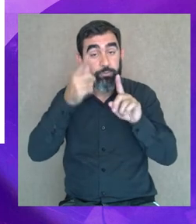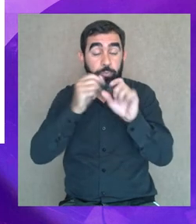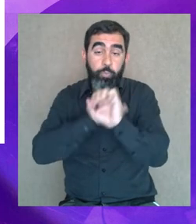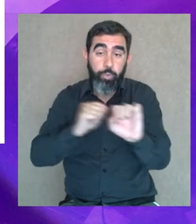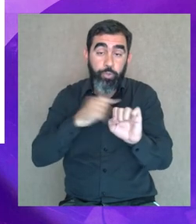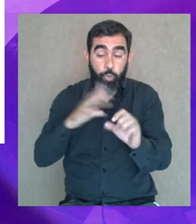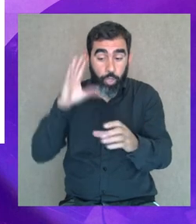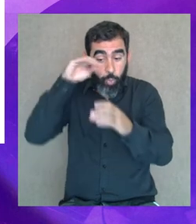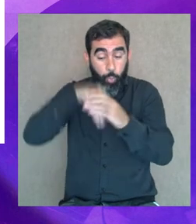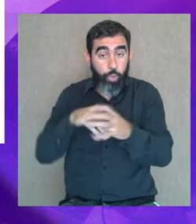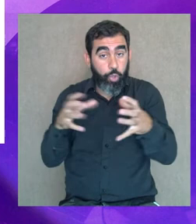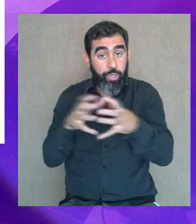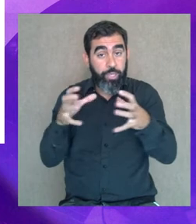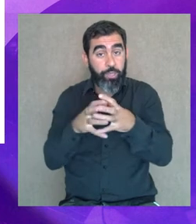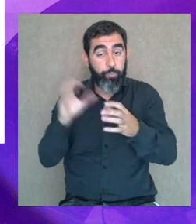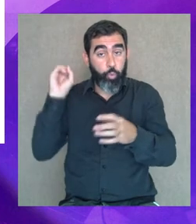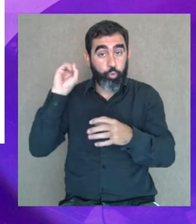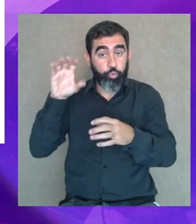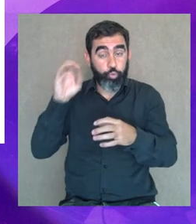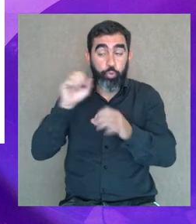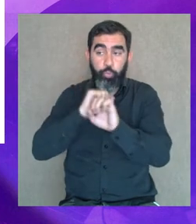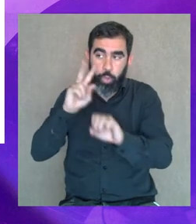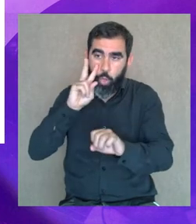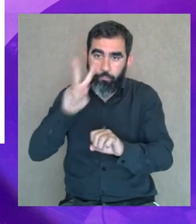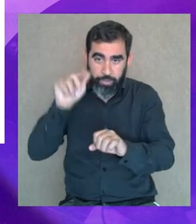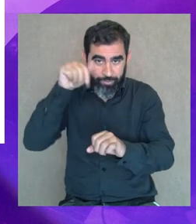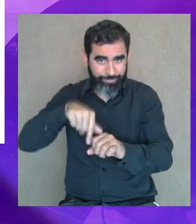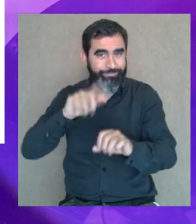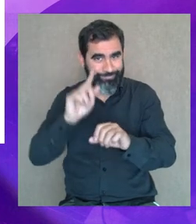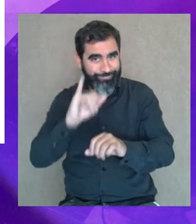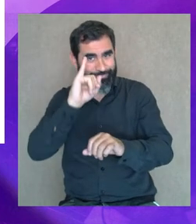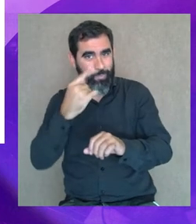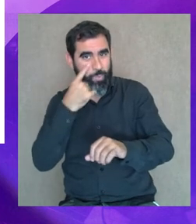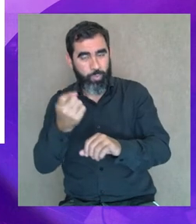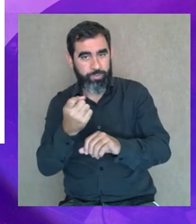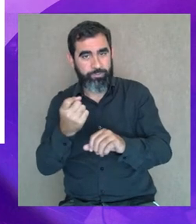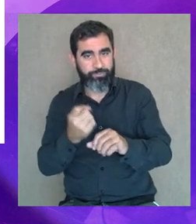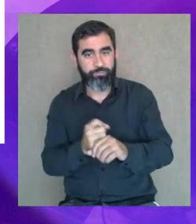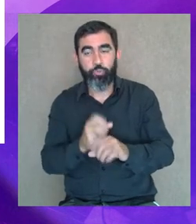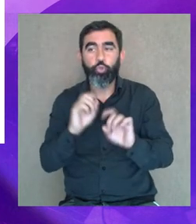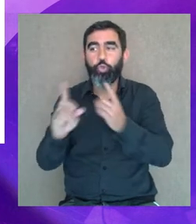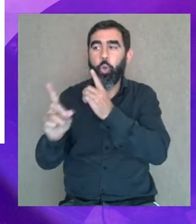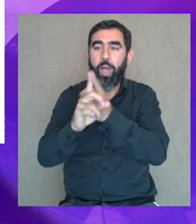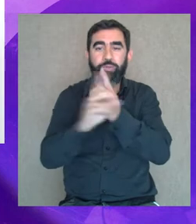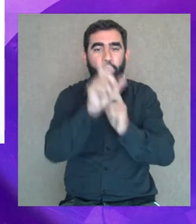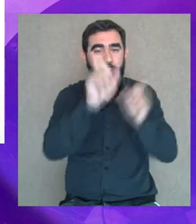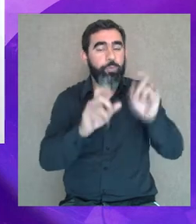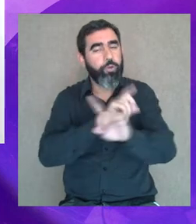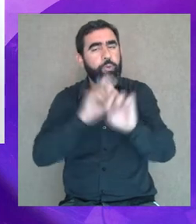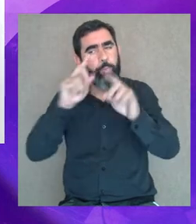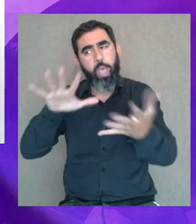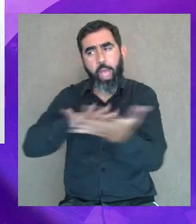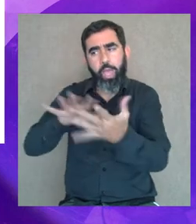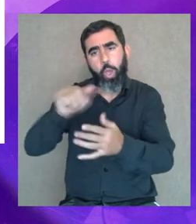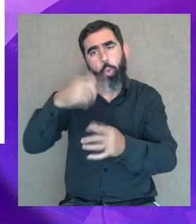que que como parte del equipo el auditorio lo puedo ver no solamente en atención al público sino en